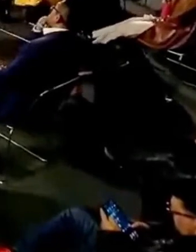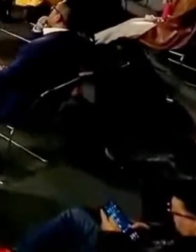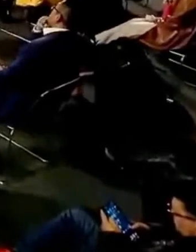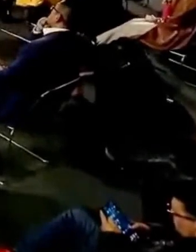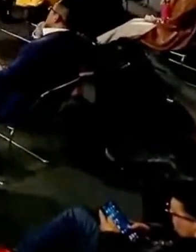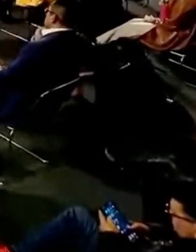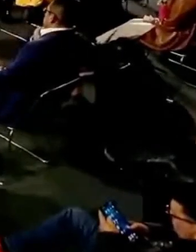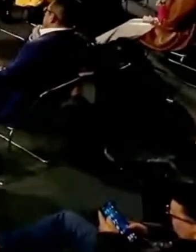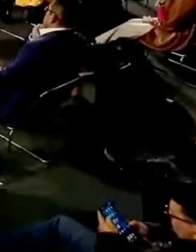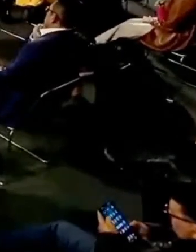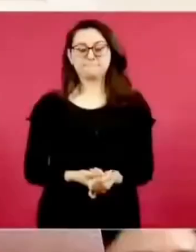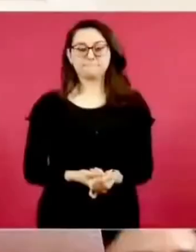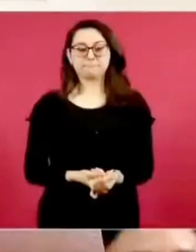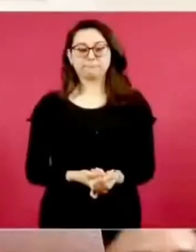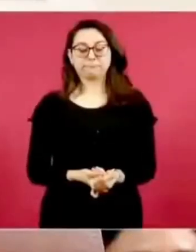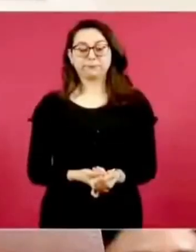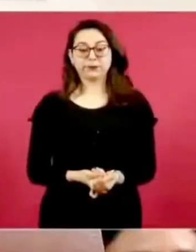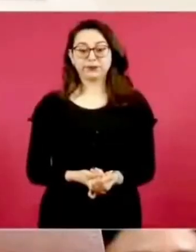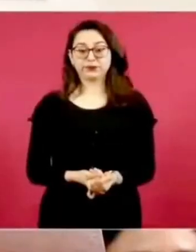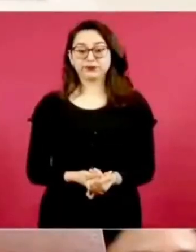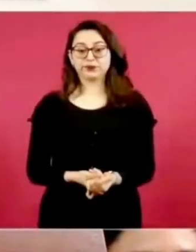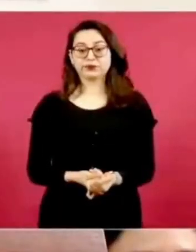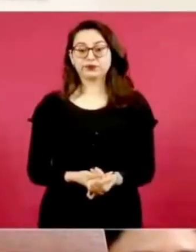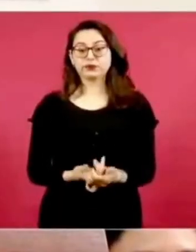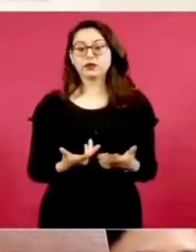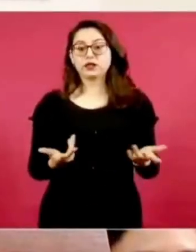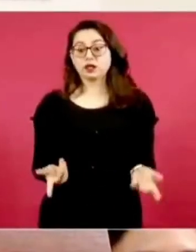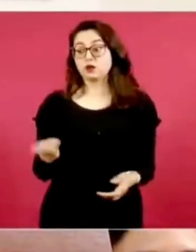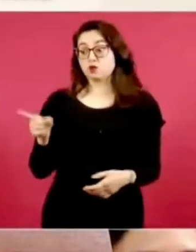Entonces de ahí ya no hay nada que hacer.